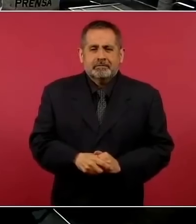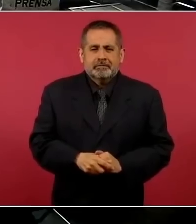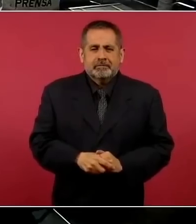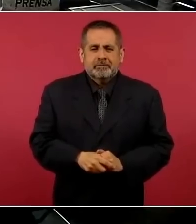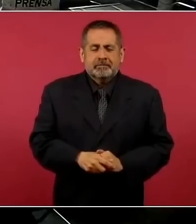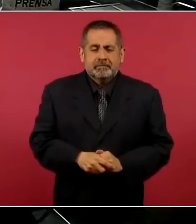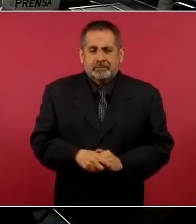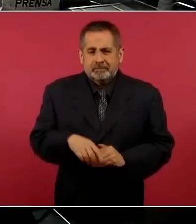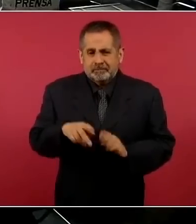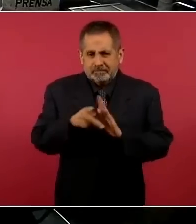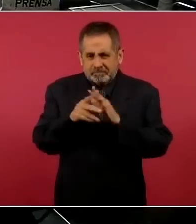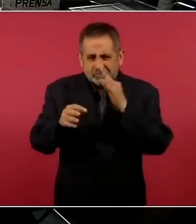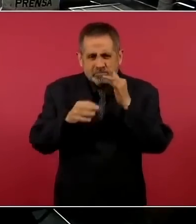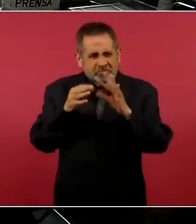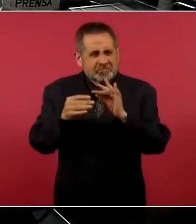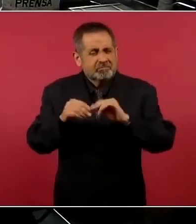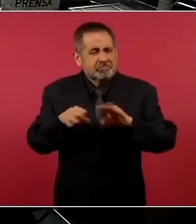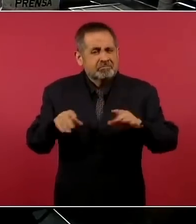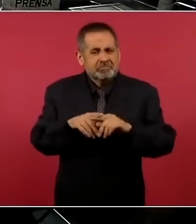¿Eh?